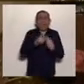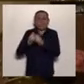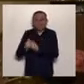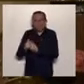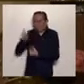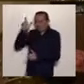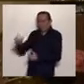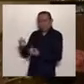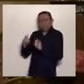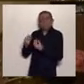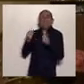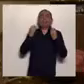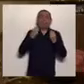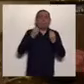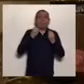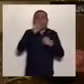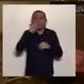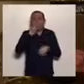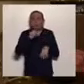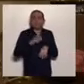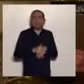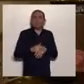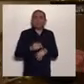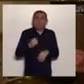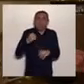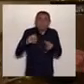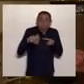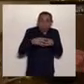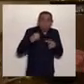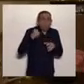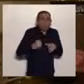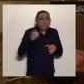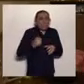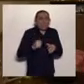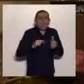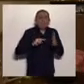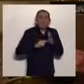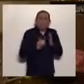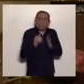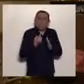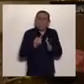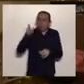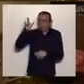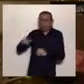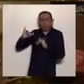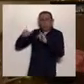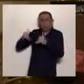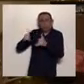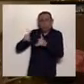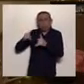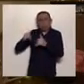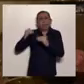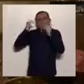bien de nuestros hermanos. A través de la Pastoral Vocacional Buenos Aires, intentamos que los jóvenes y no